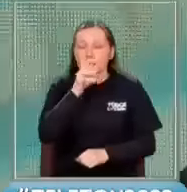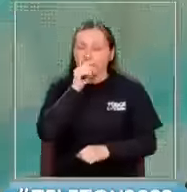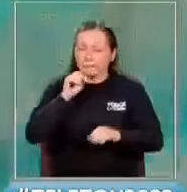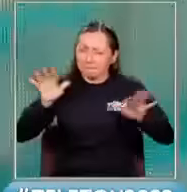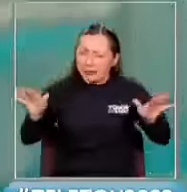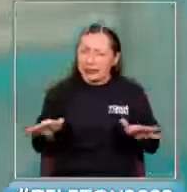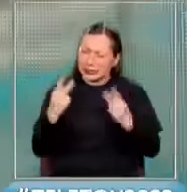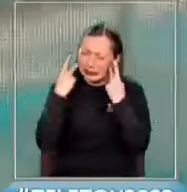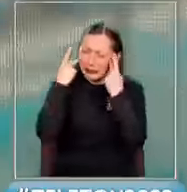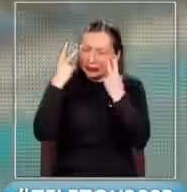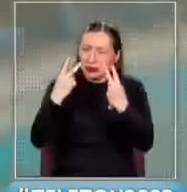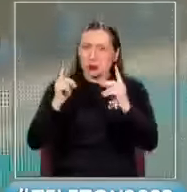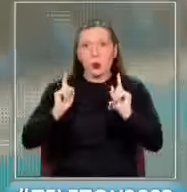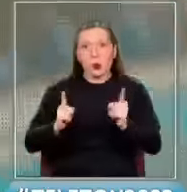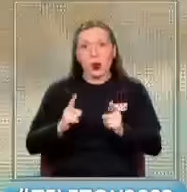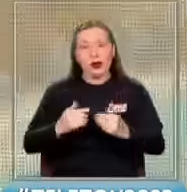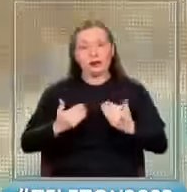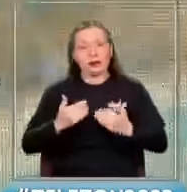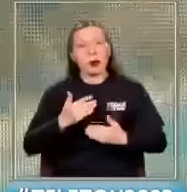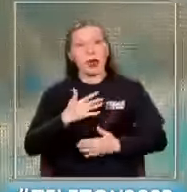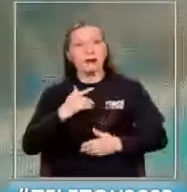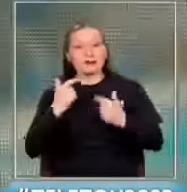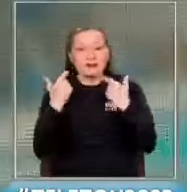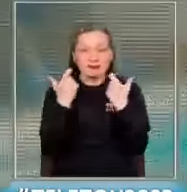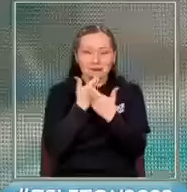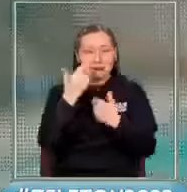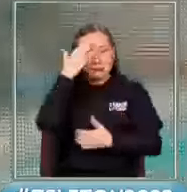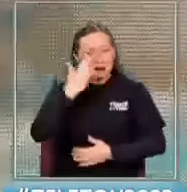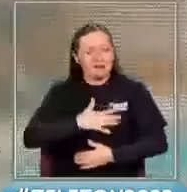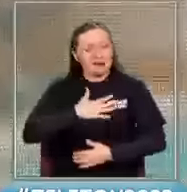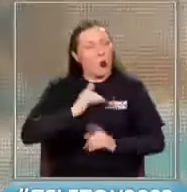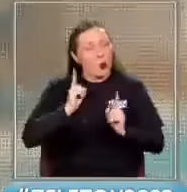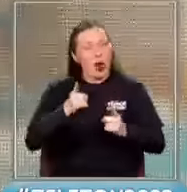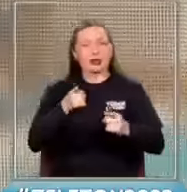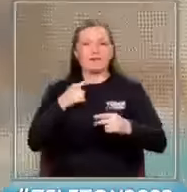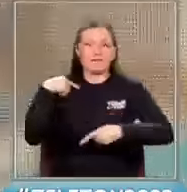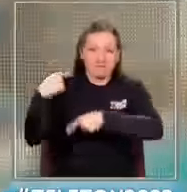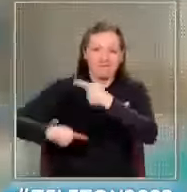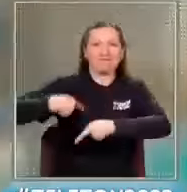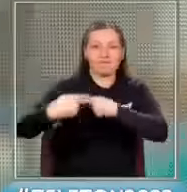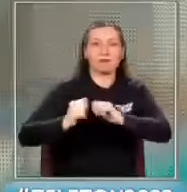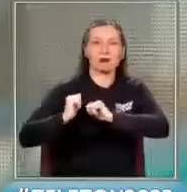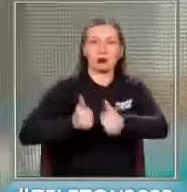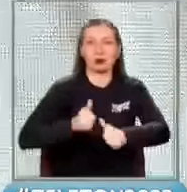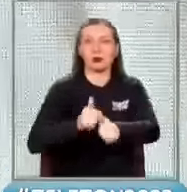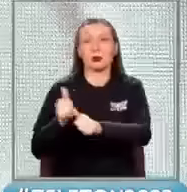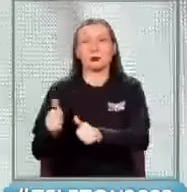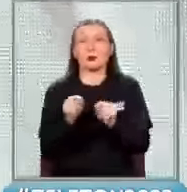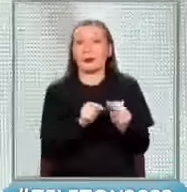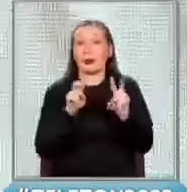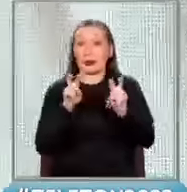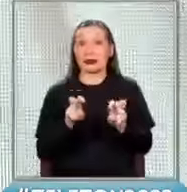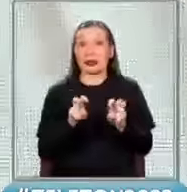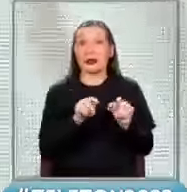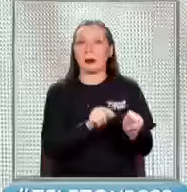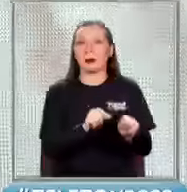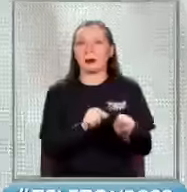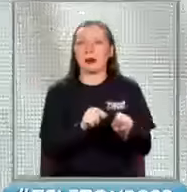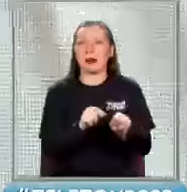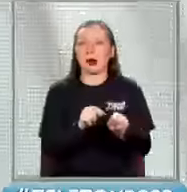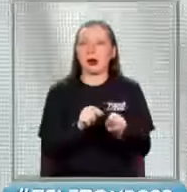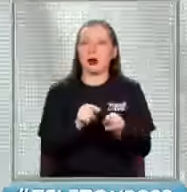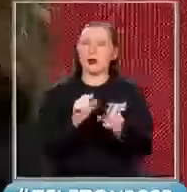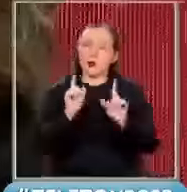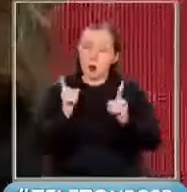y su sentido del humor lo ha ayudado a pasar los obstáculos. Entonces, en base a eso, a su